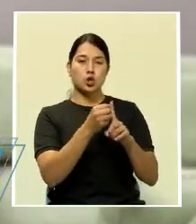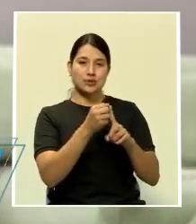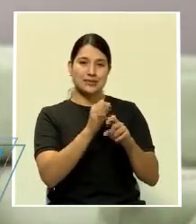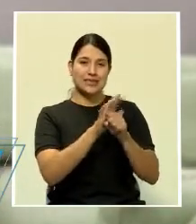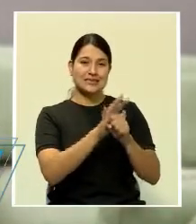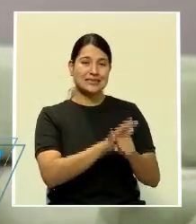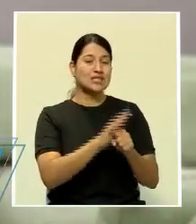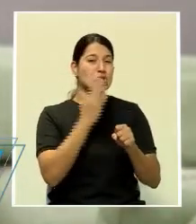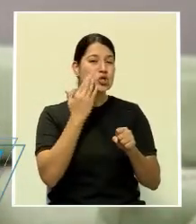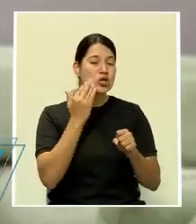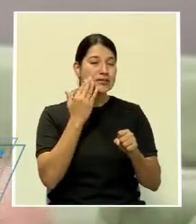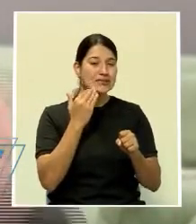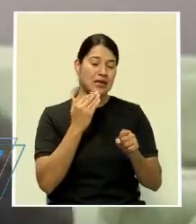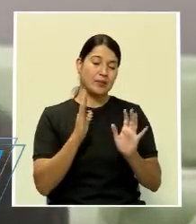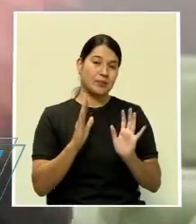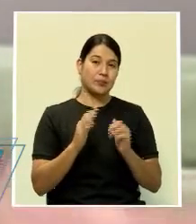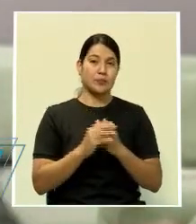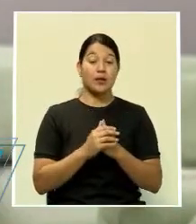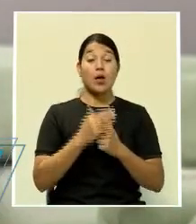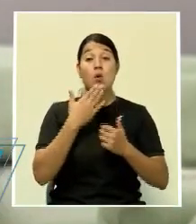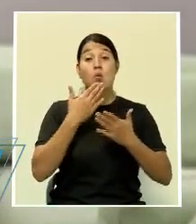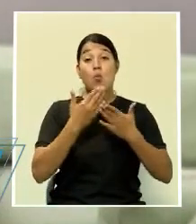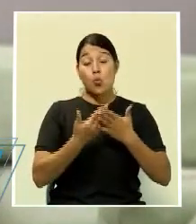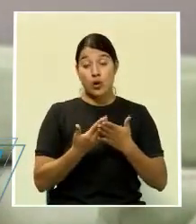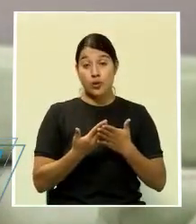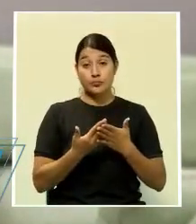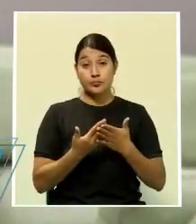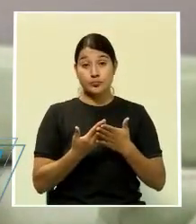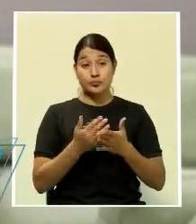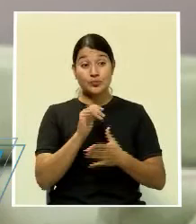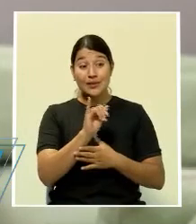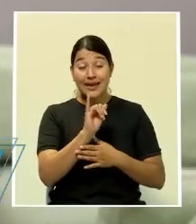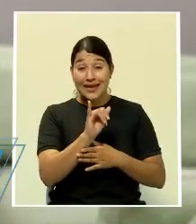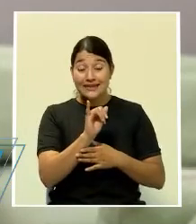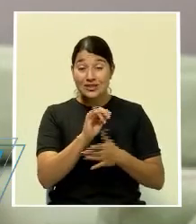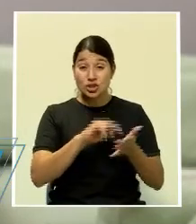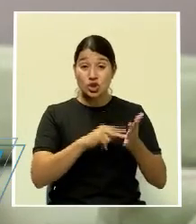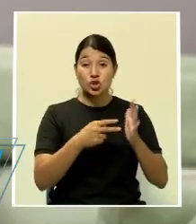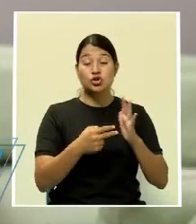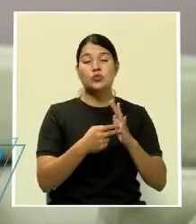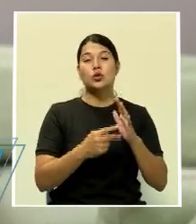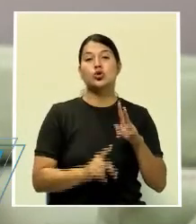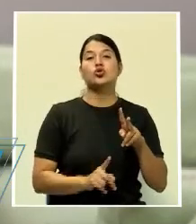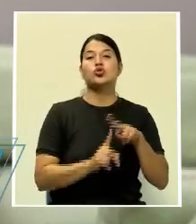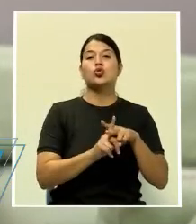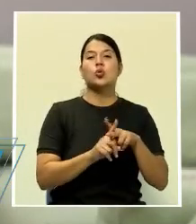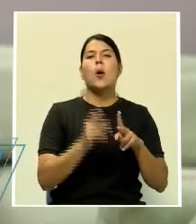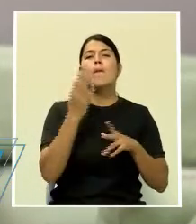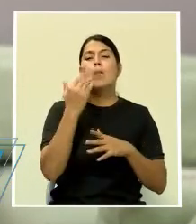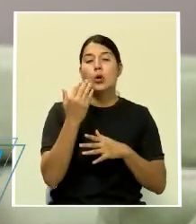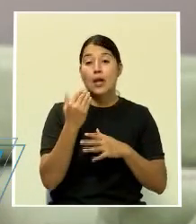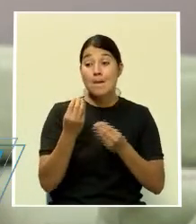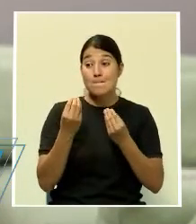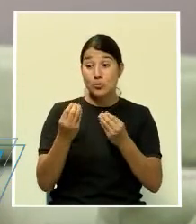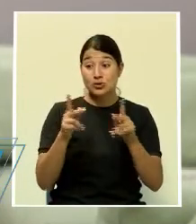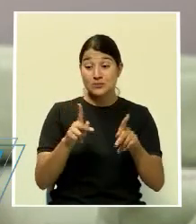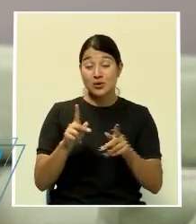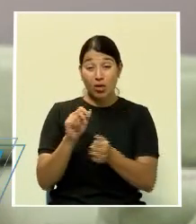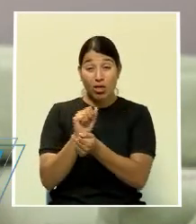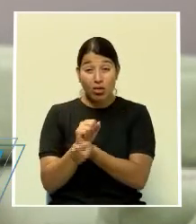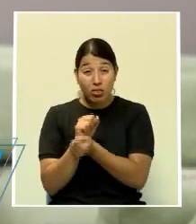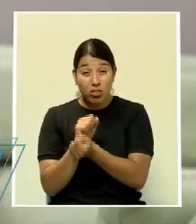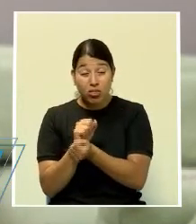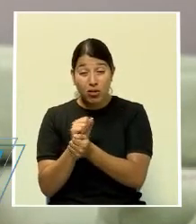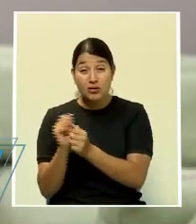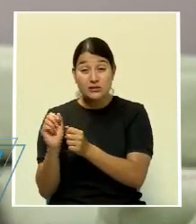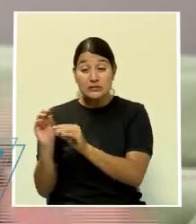segregación espacial, etcétera, etcétera. Bueno, esos elementos surgen precisamente de el tráfico de personas esclavizadas y